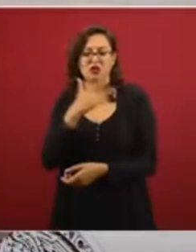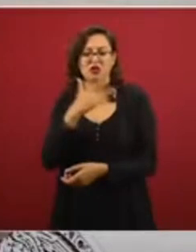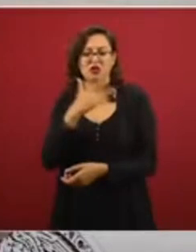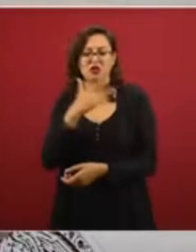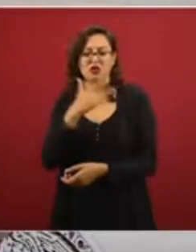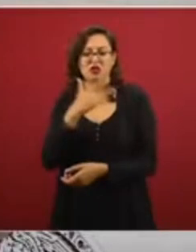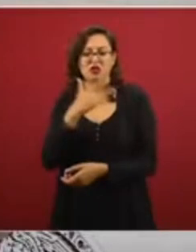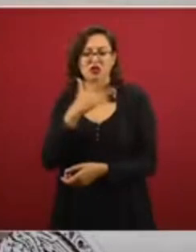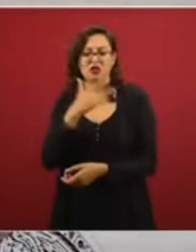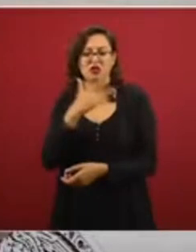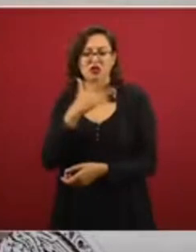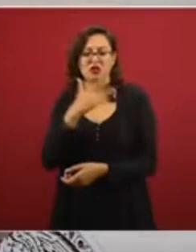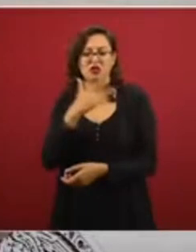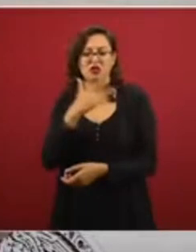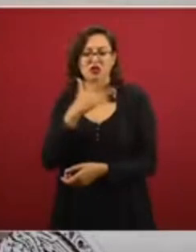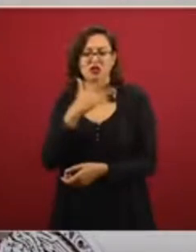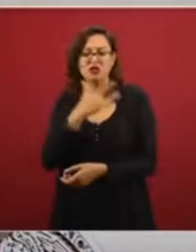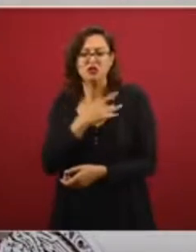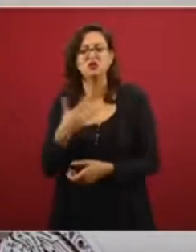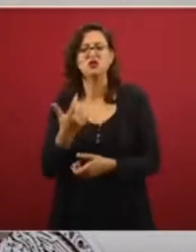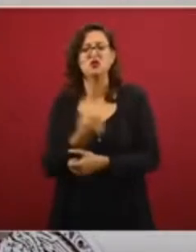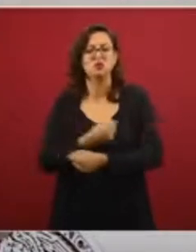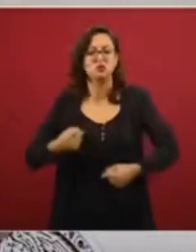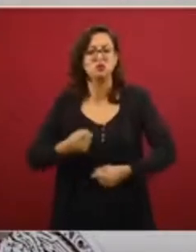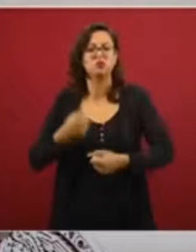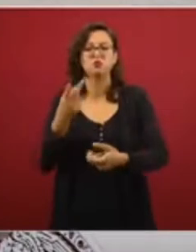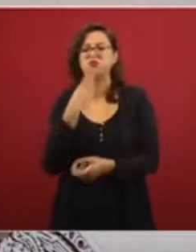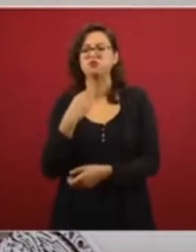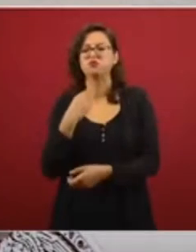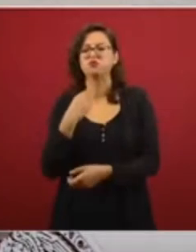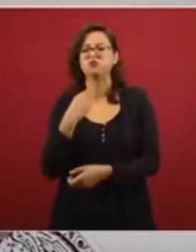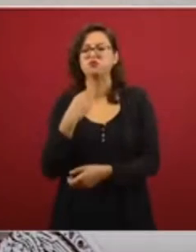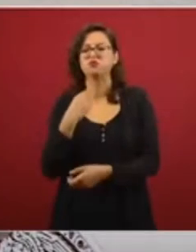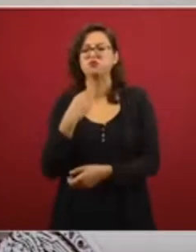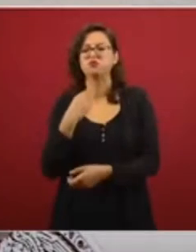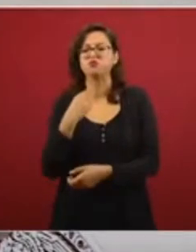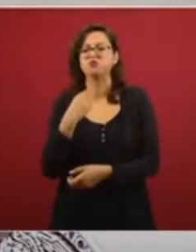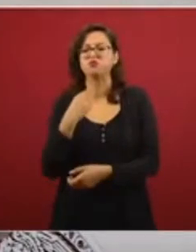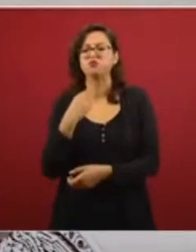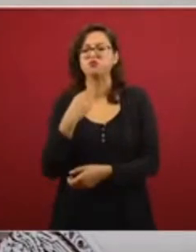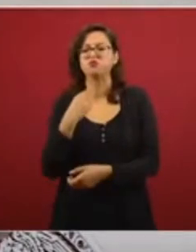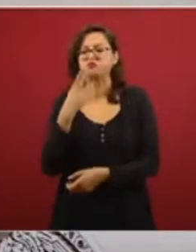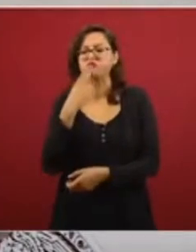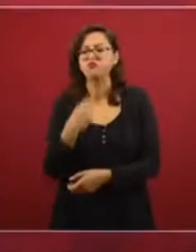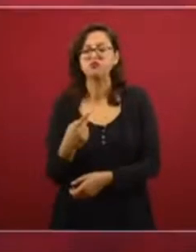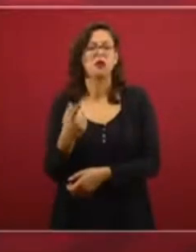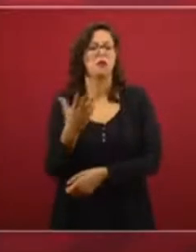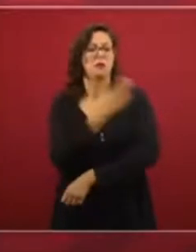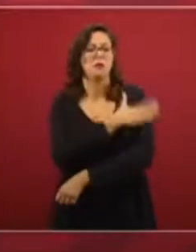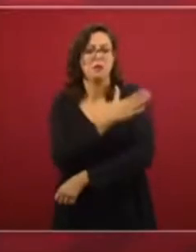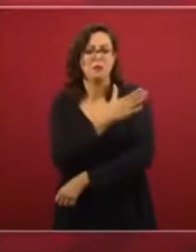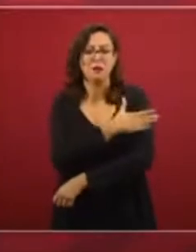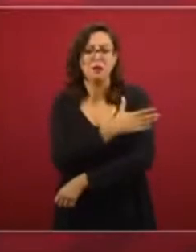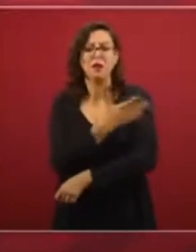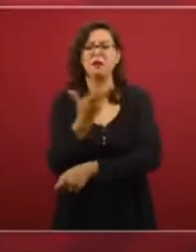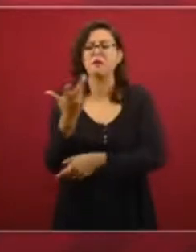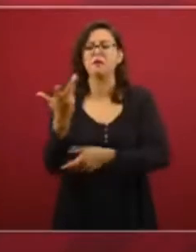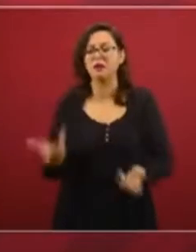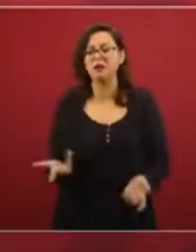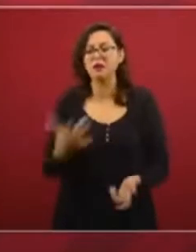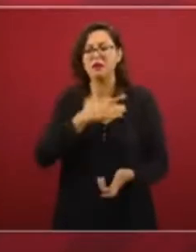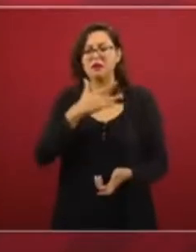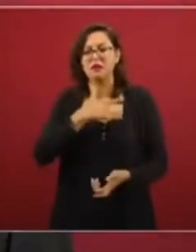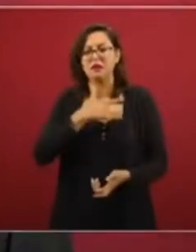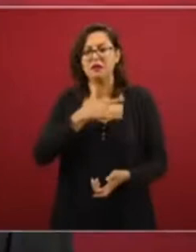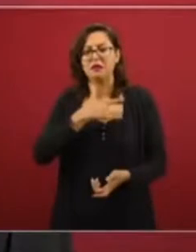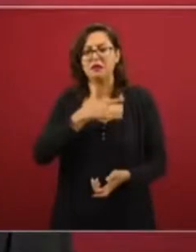or cardiometabolic diseases. Es decir, diabetes. That is to say diabetes. Enfermedad cardíaca y